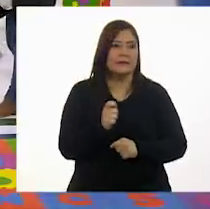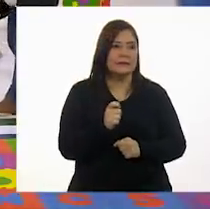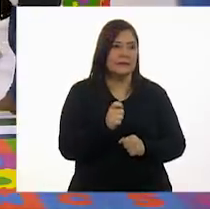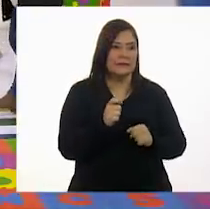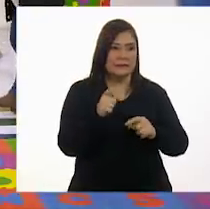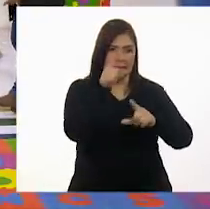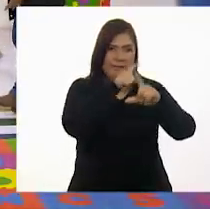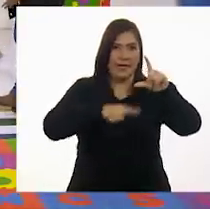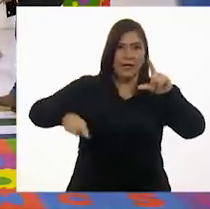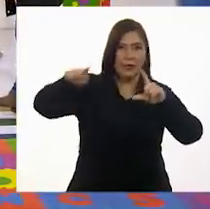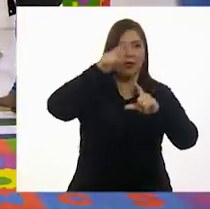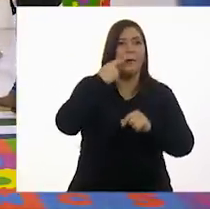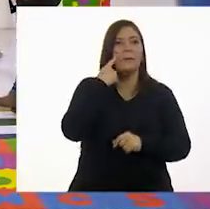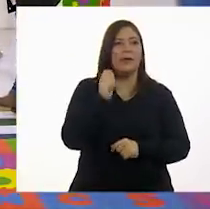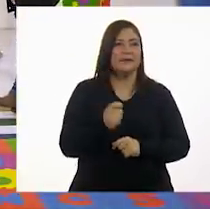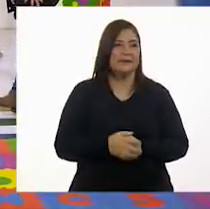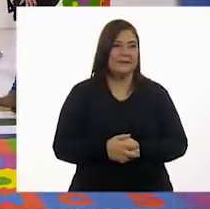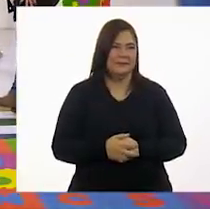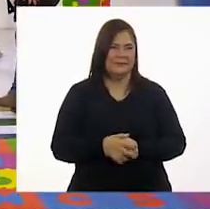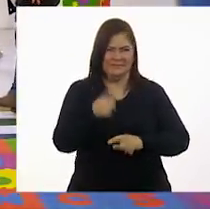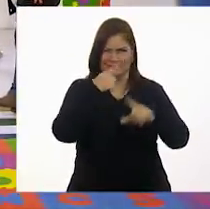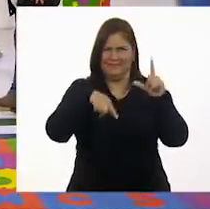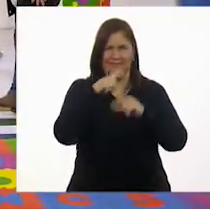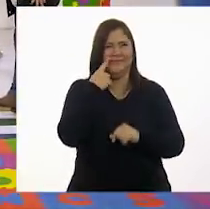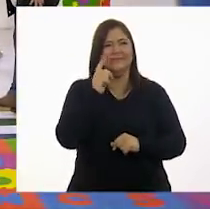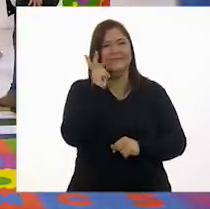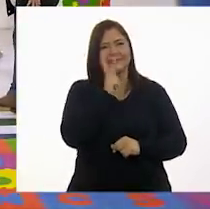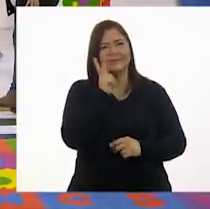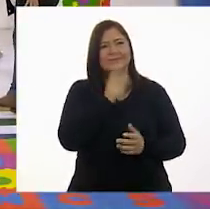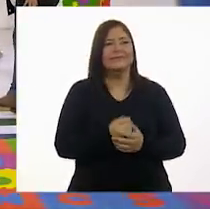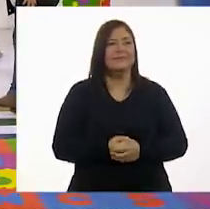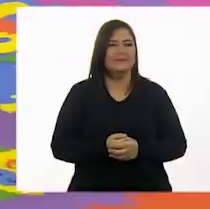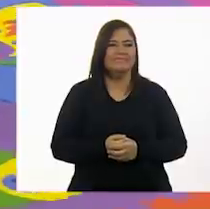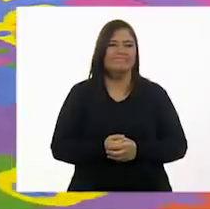círculo? A ver. A ver, voy a ver si cae un círculo.